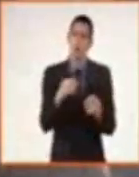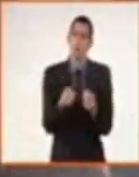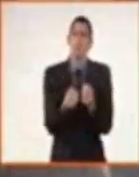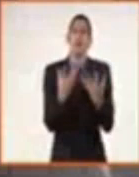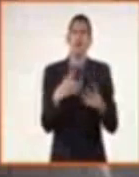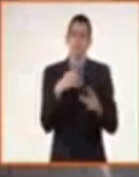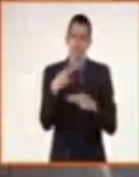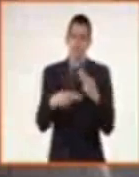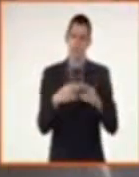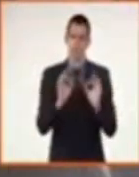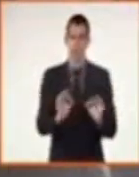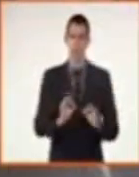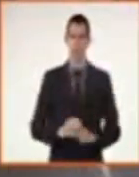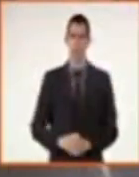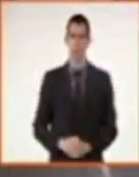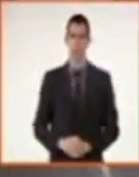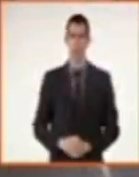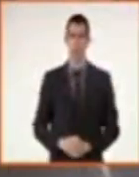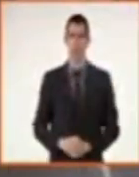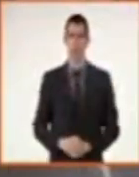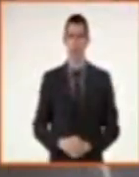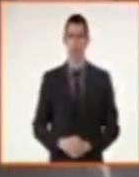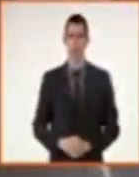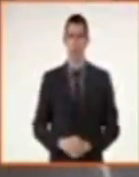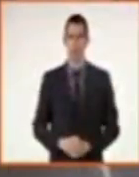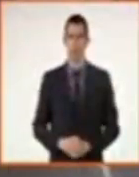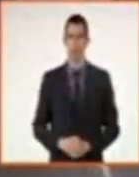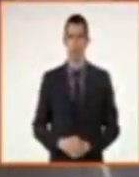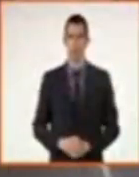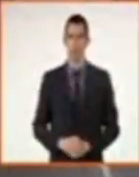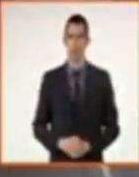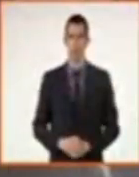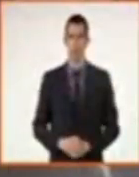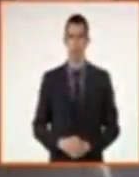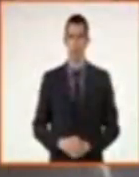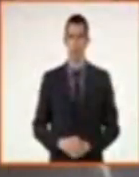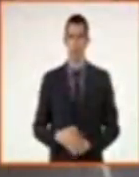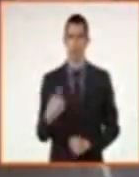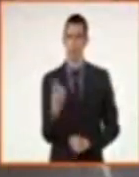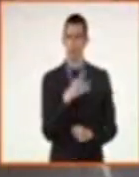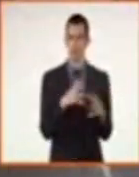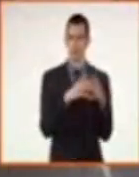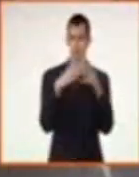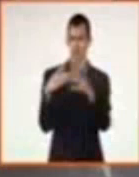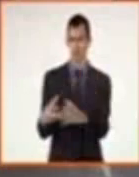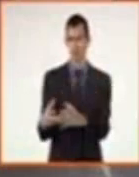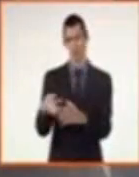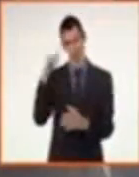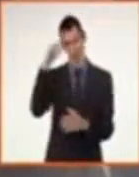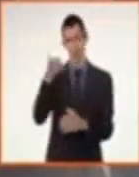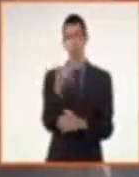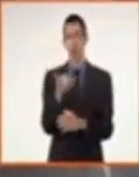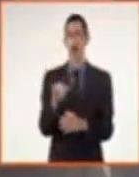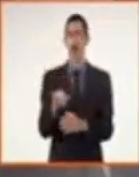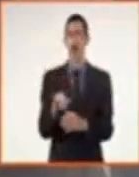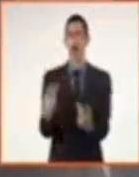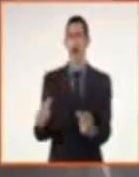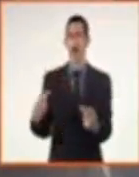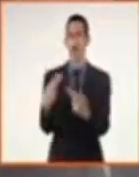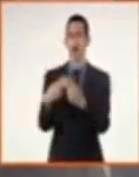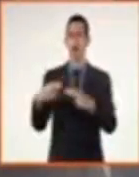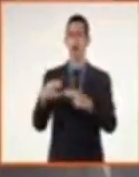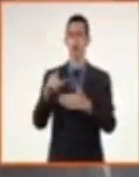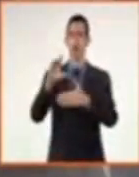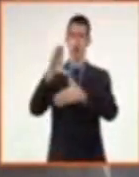Estábamos en Santo Domingo a la víspera, estuvimos menos de 48 horas en la cumbre iberoamericana, y allí hay